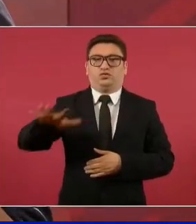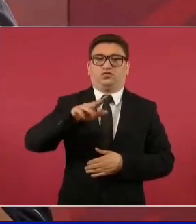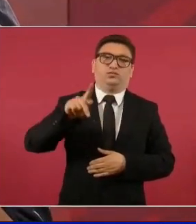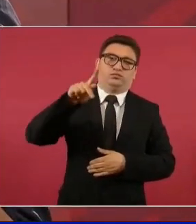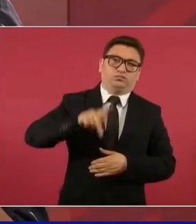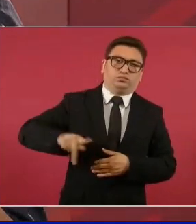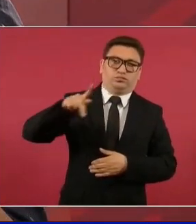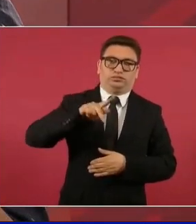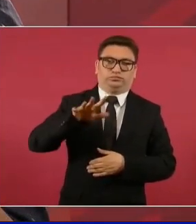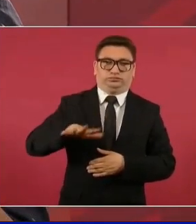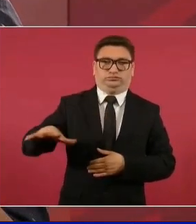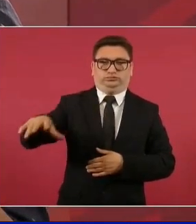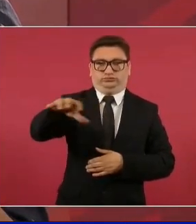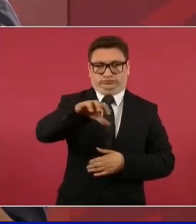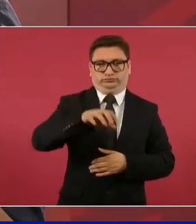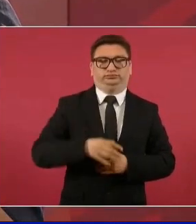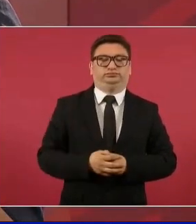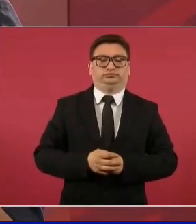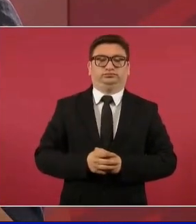pueblos